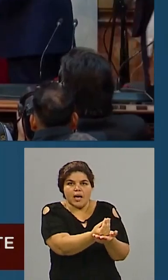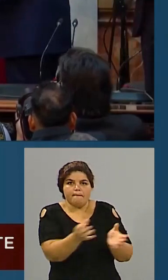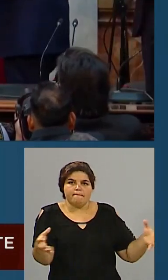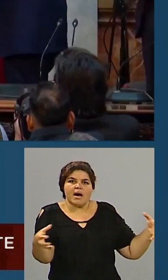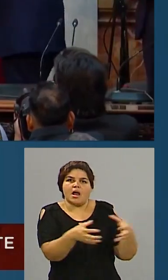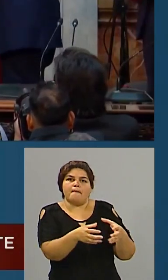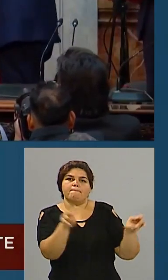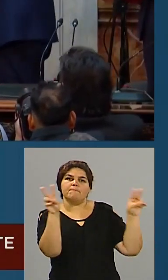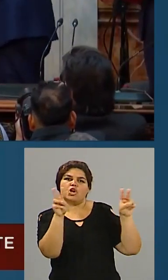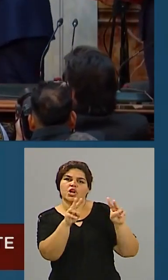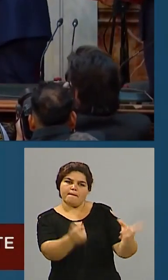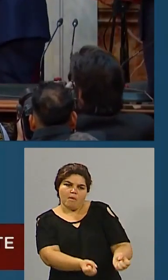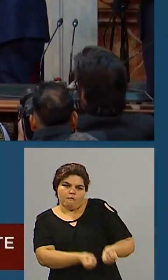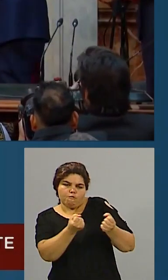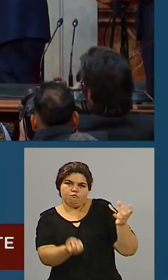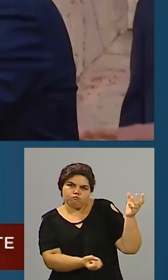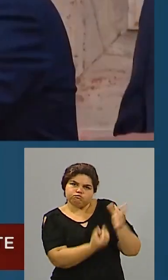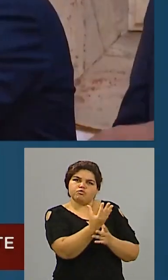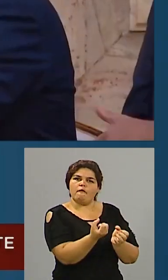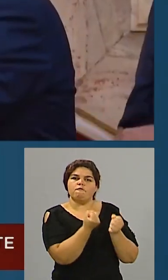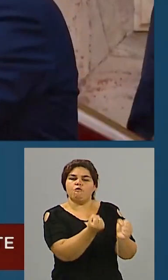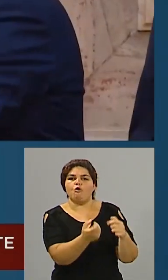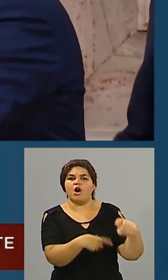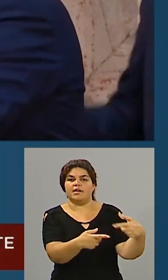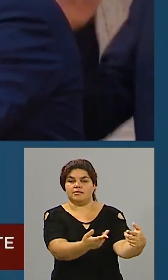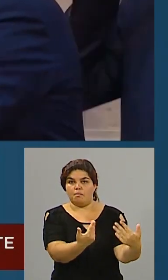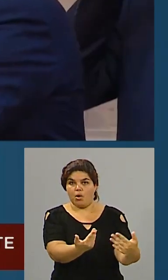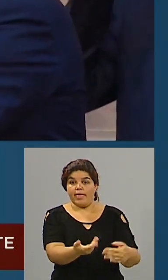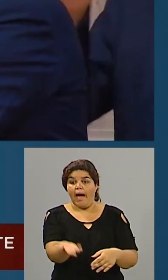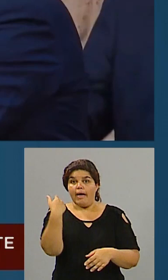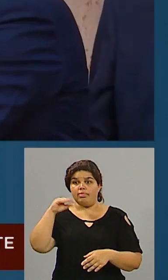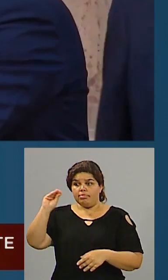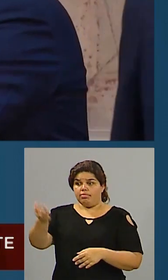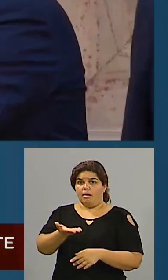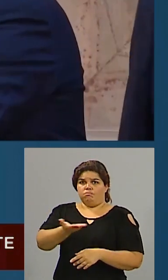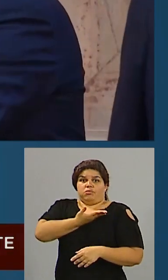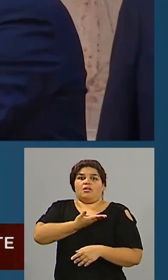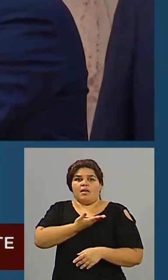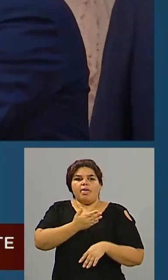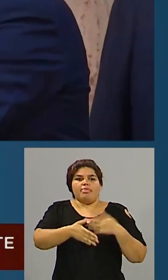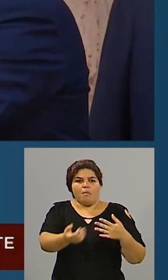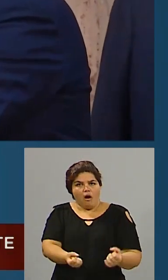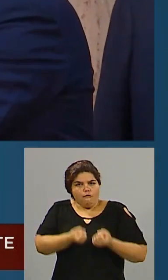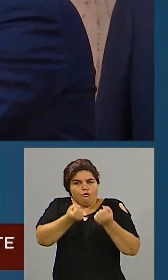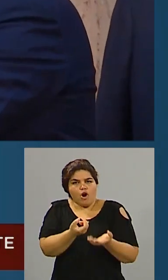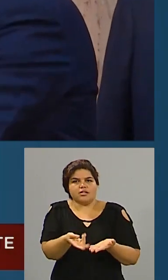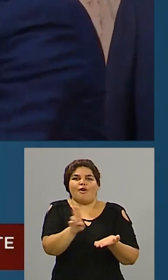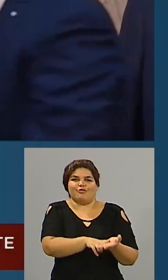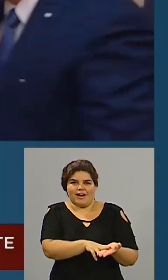peronismo, de reconstruirse a partir de sus derrotas. La última, Hugo, ¿cómo analizás la presencia